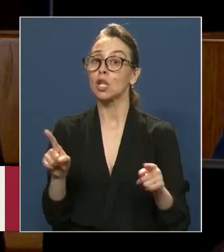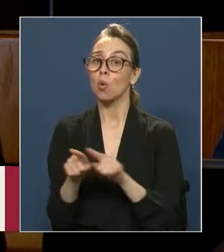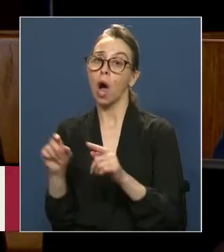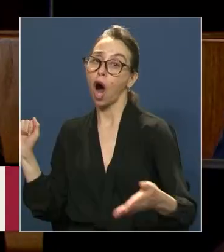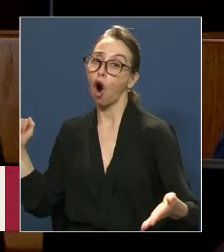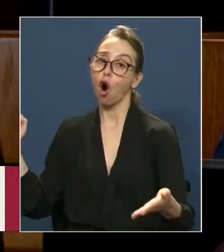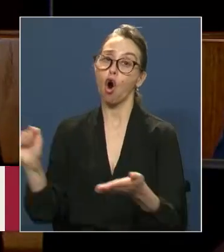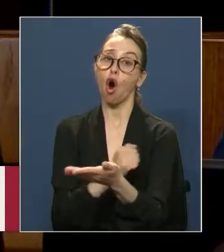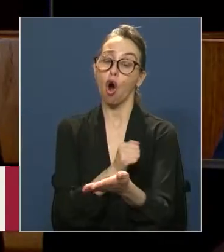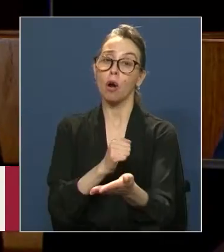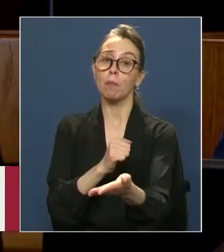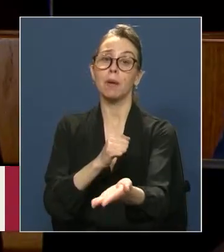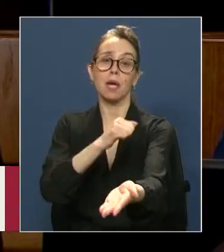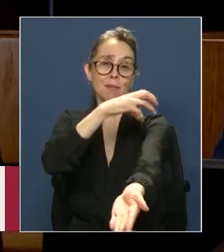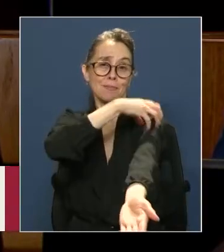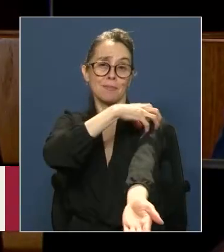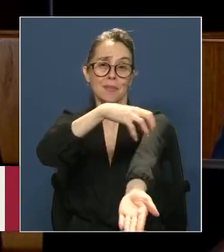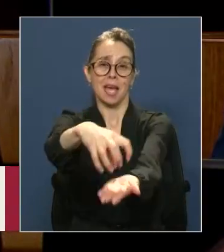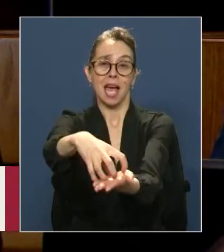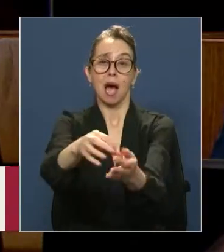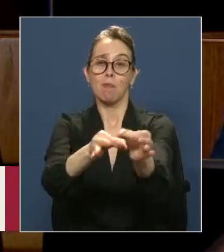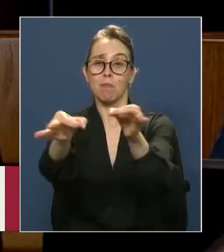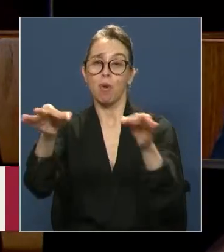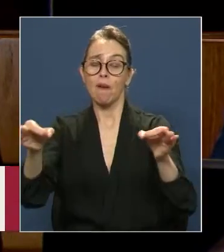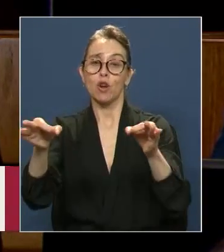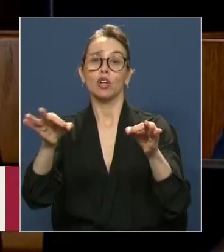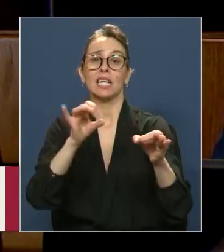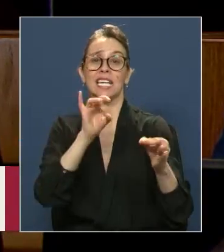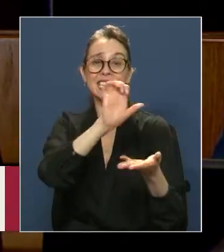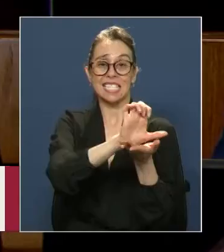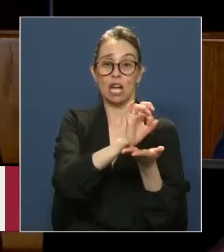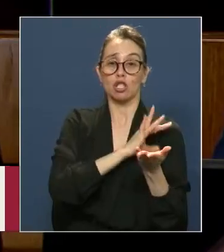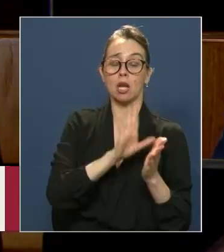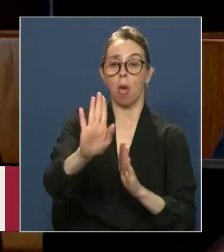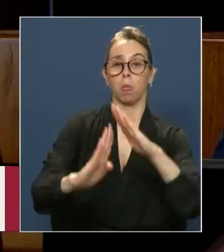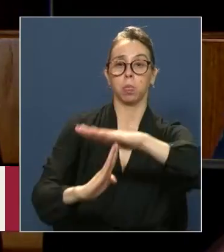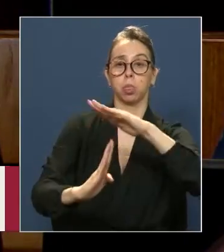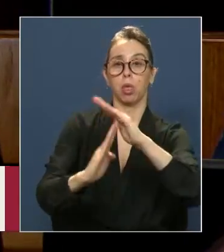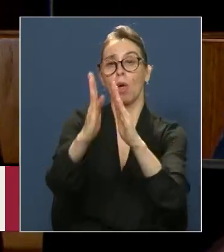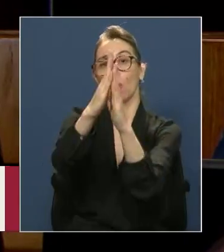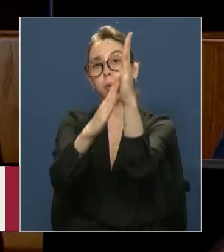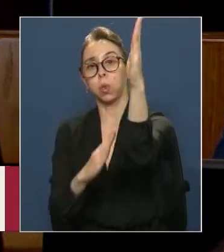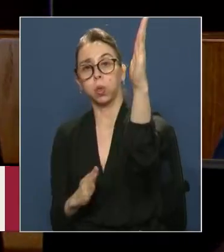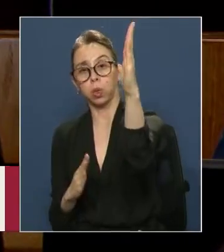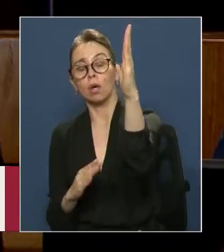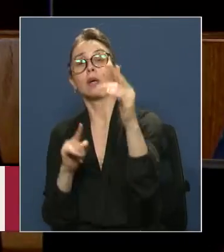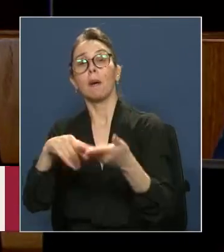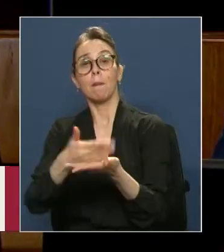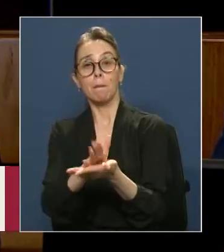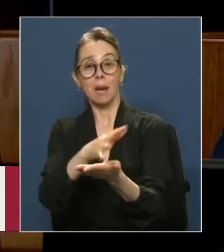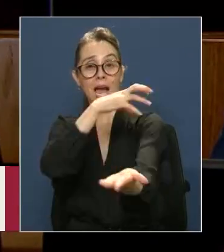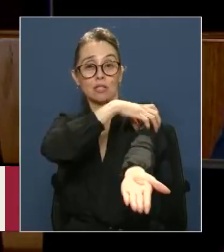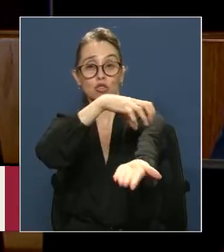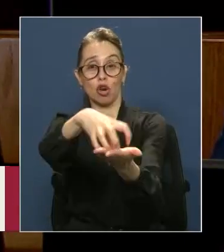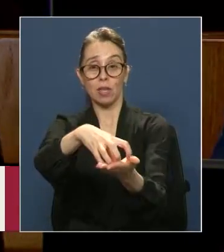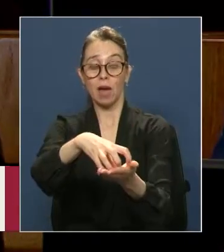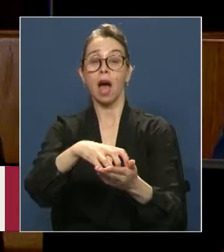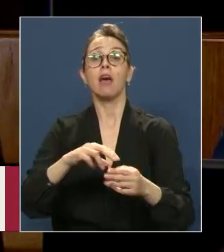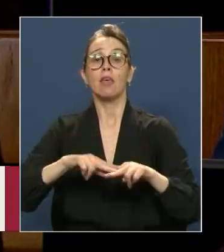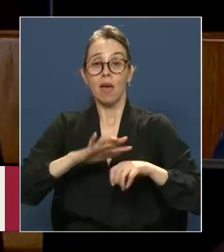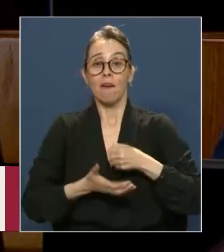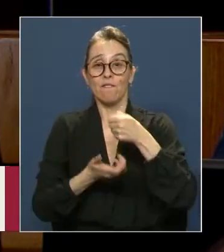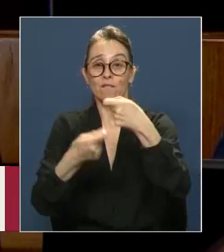golpe para los territorios más postergados del Estado de Chile. Este plan especial de zonas extremas financia bienes públicos vitales para las regiones